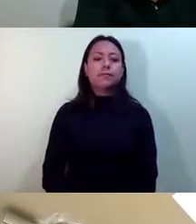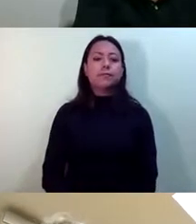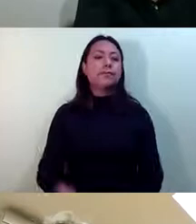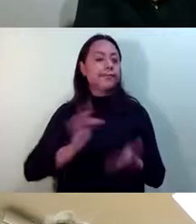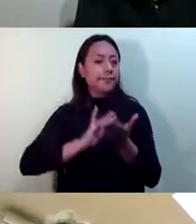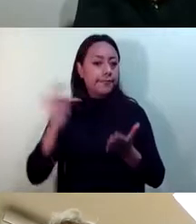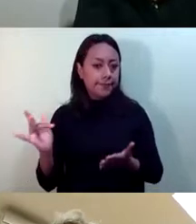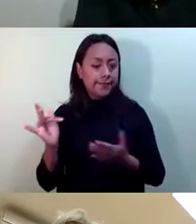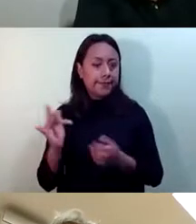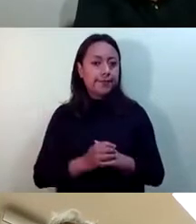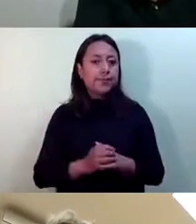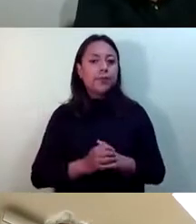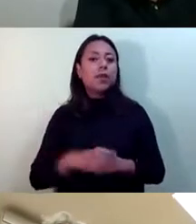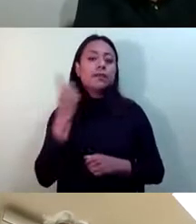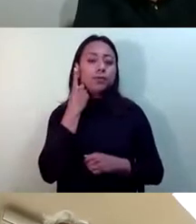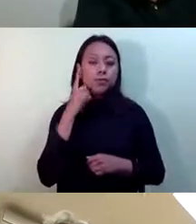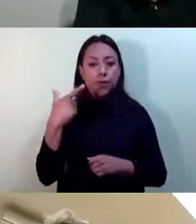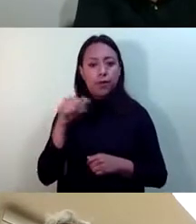Diputado Gaviño.